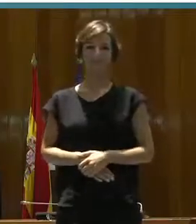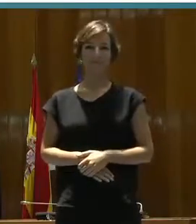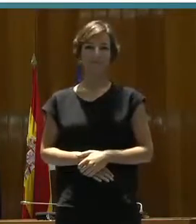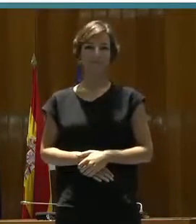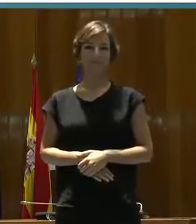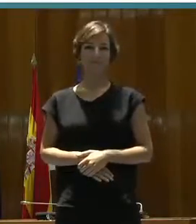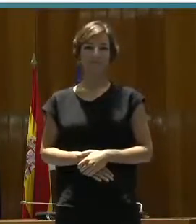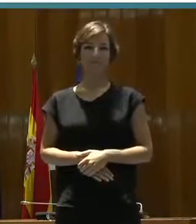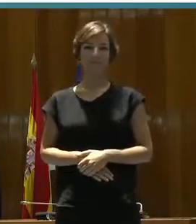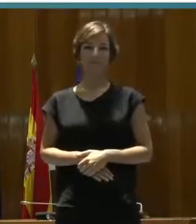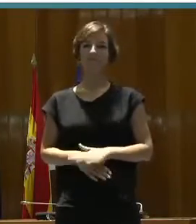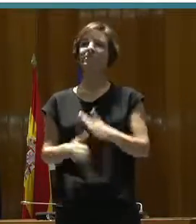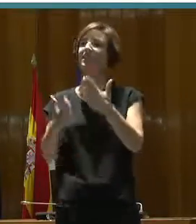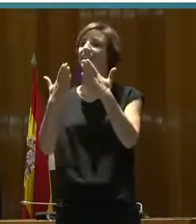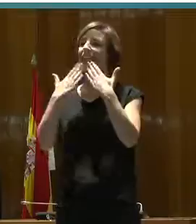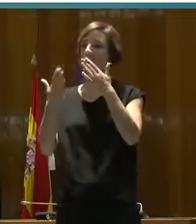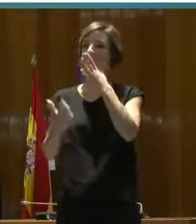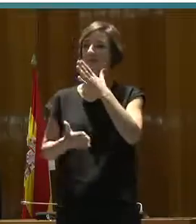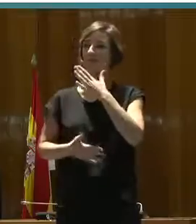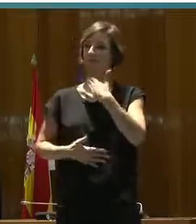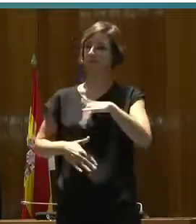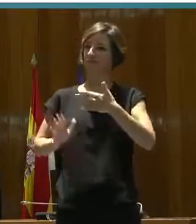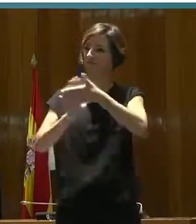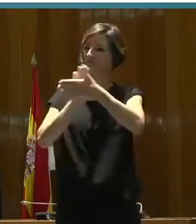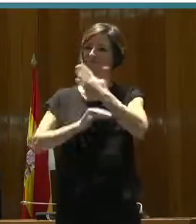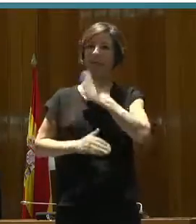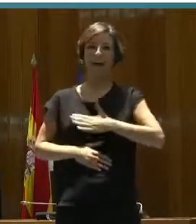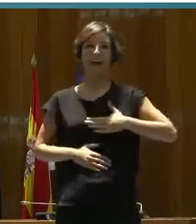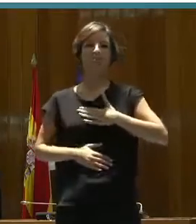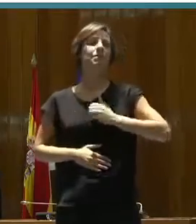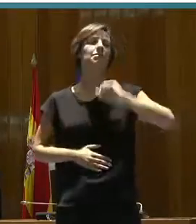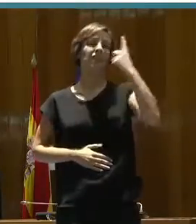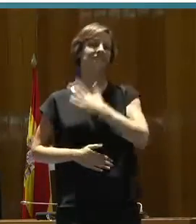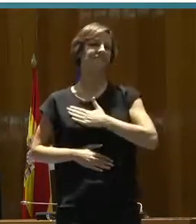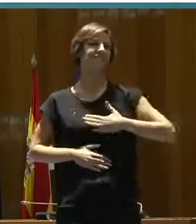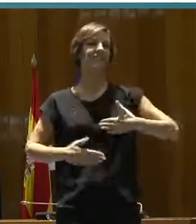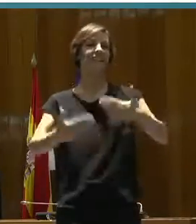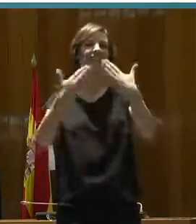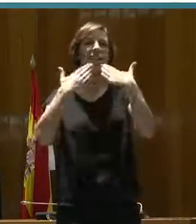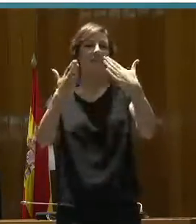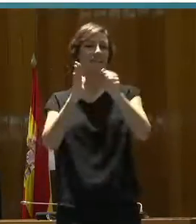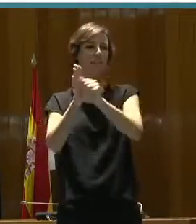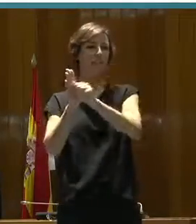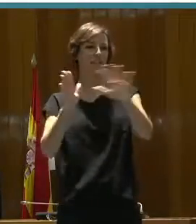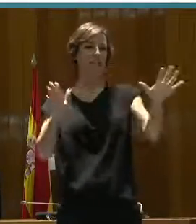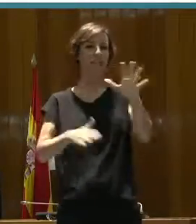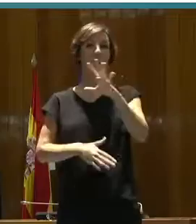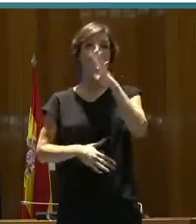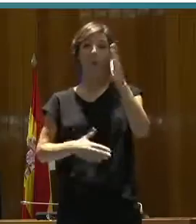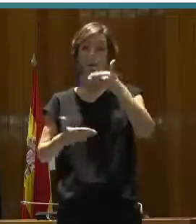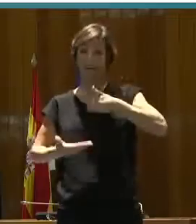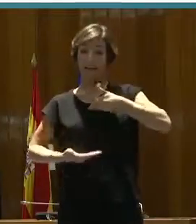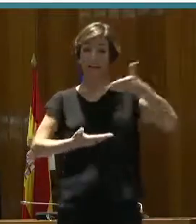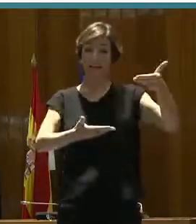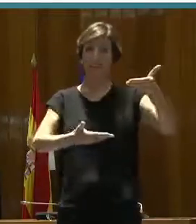Muchas gracias por esta amable presentación. Yo también quiero empezar agradeciendo al CNELSE por esta nueva invitación a